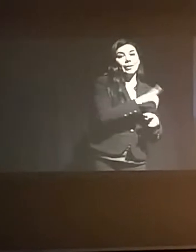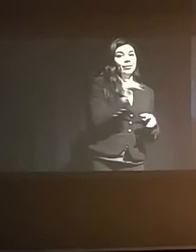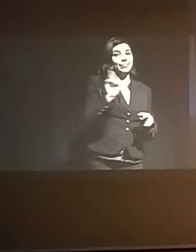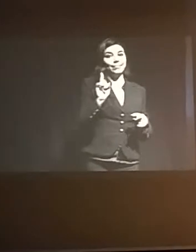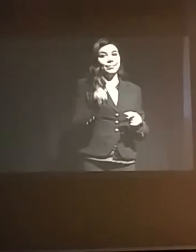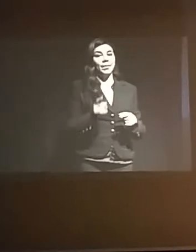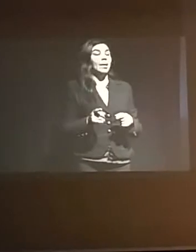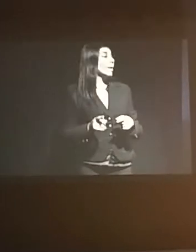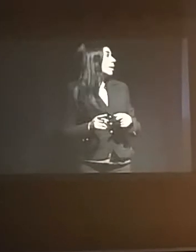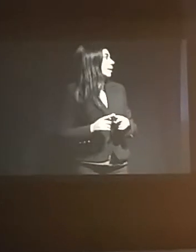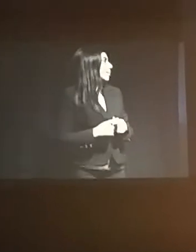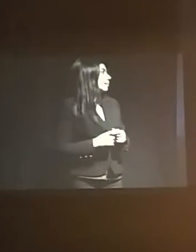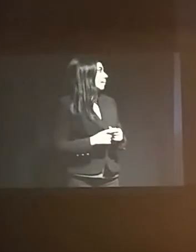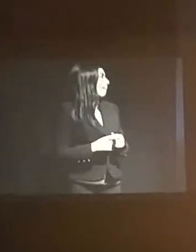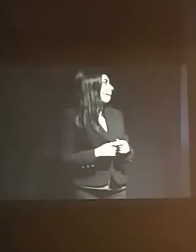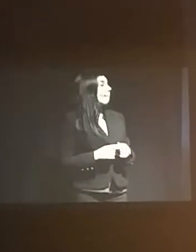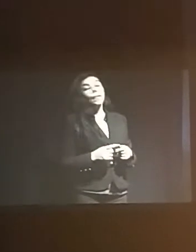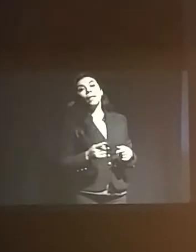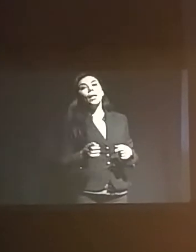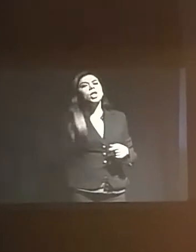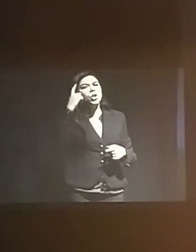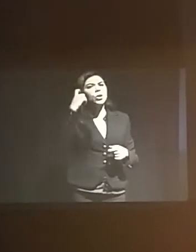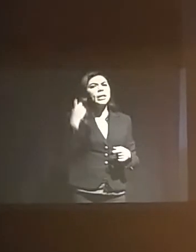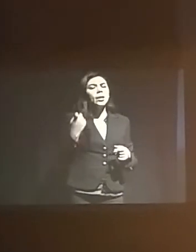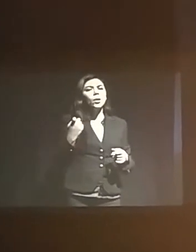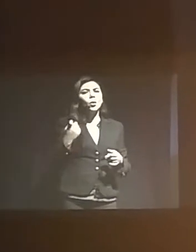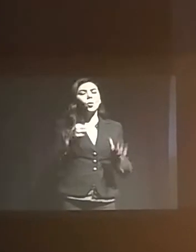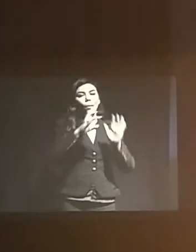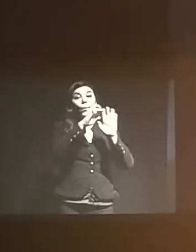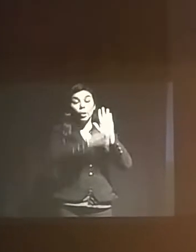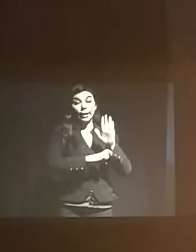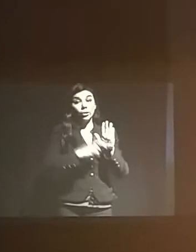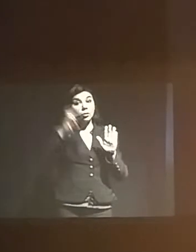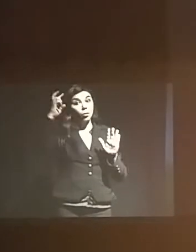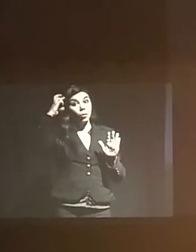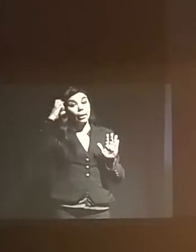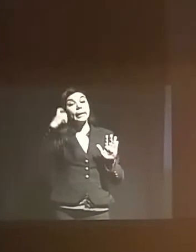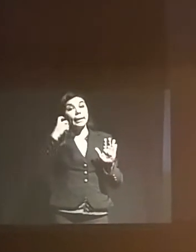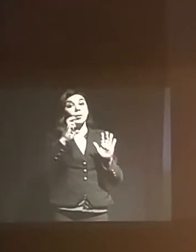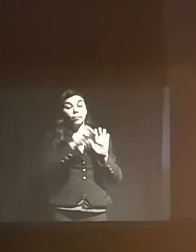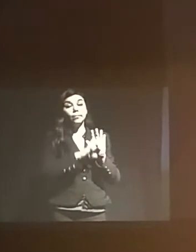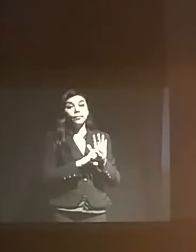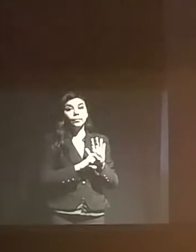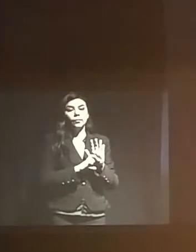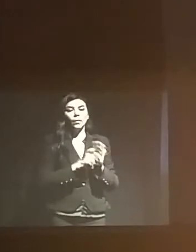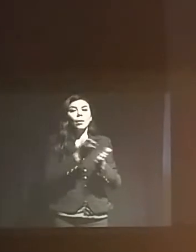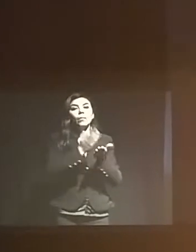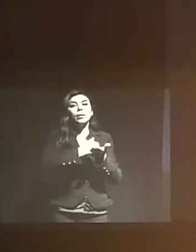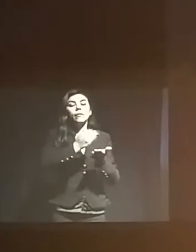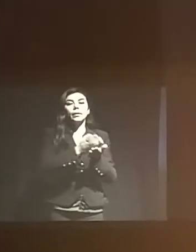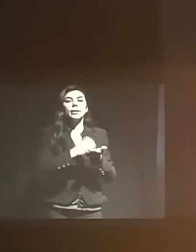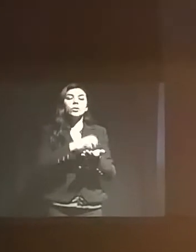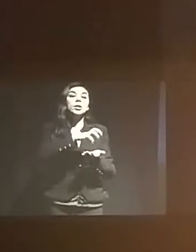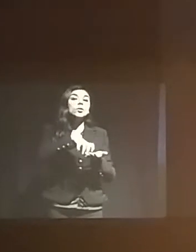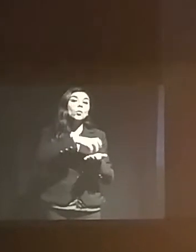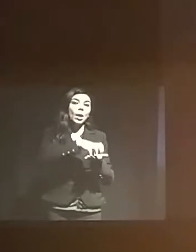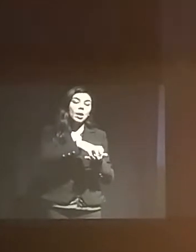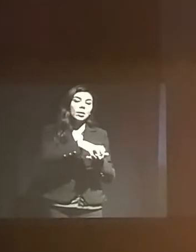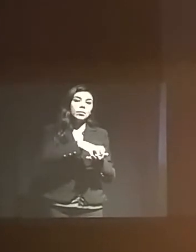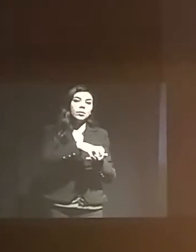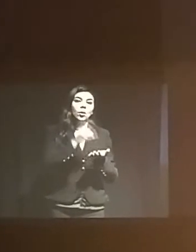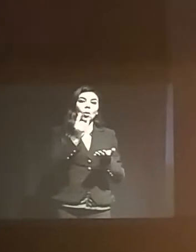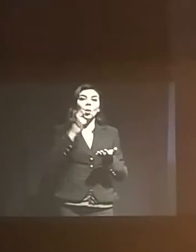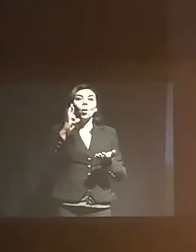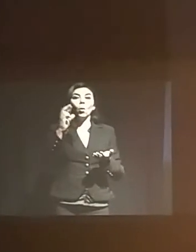atrás deja la cola. Decía el CREO, un proyecto que se está desarrollando en Antofagasta, que es planificación urbana. Ahí también tenemos un